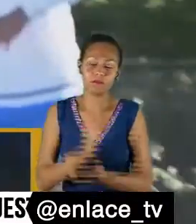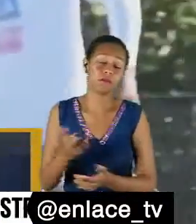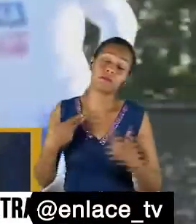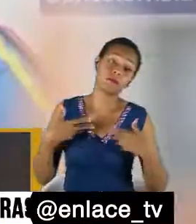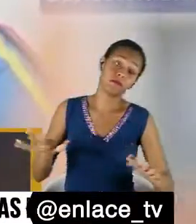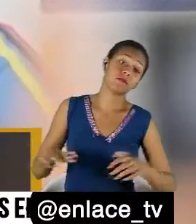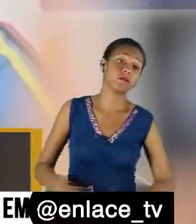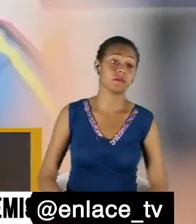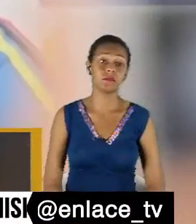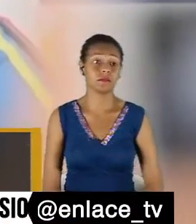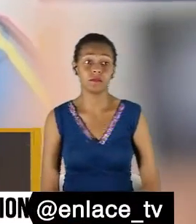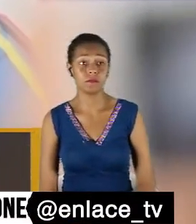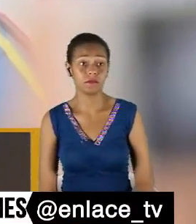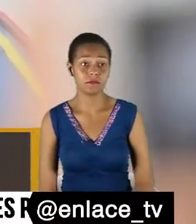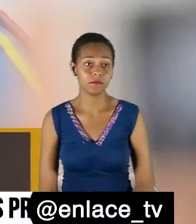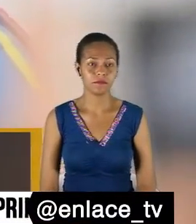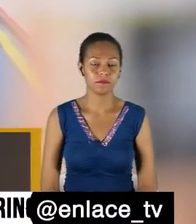físico,